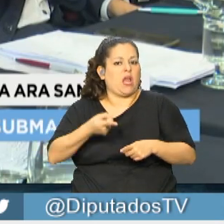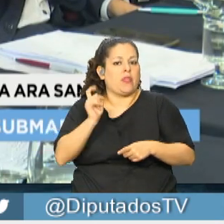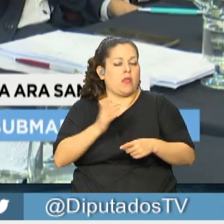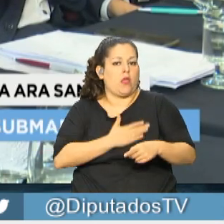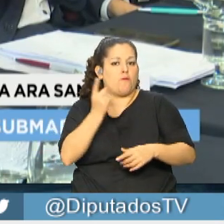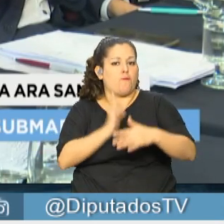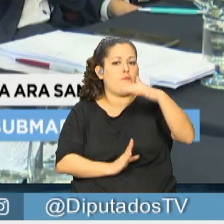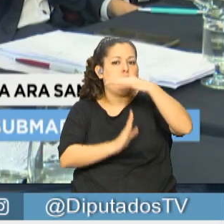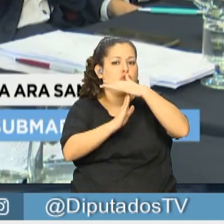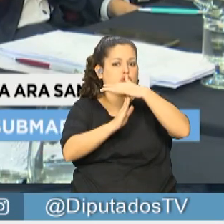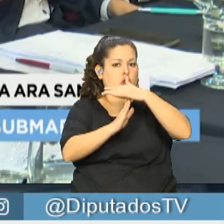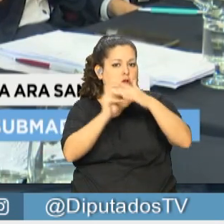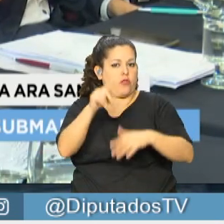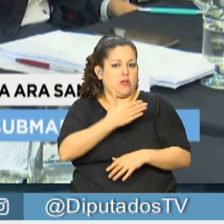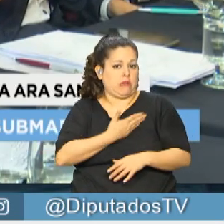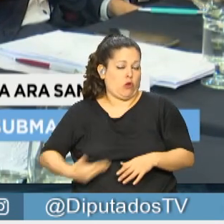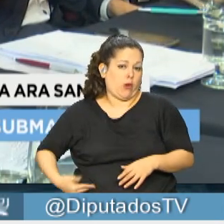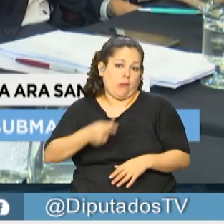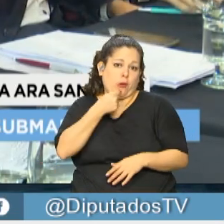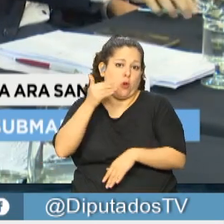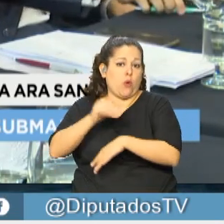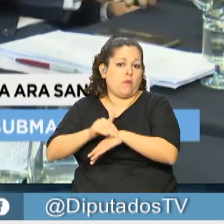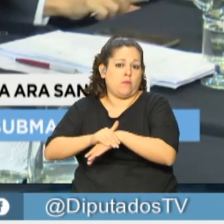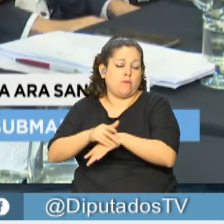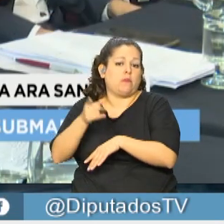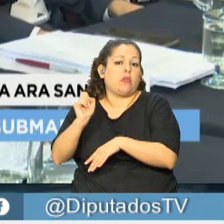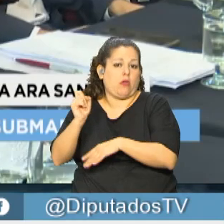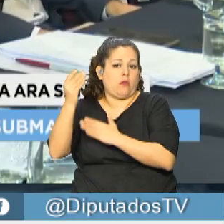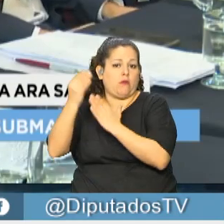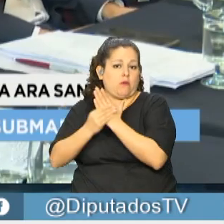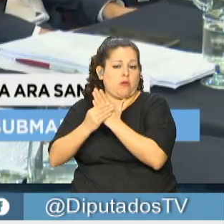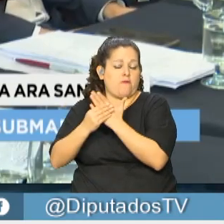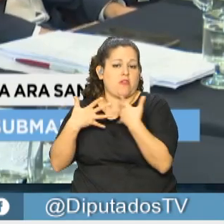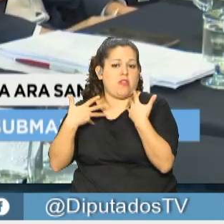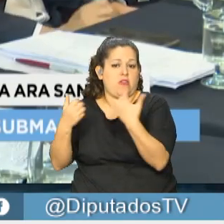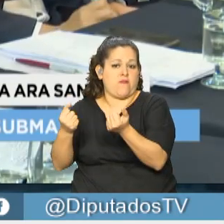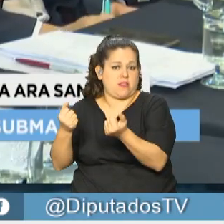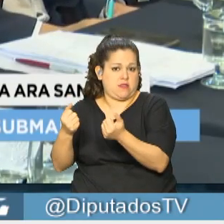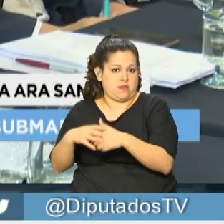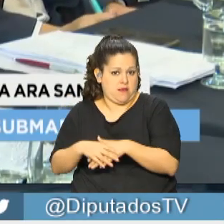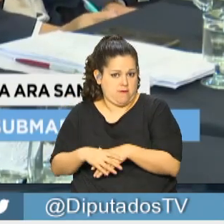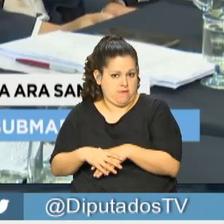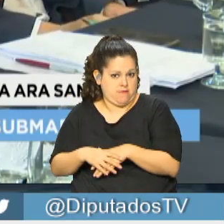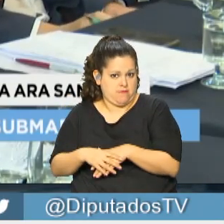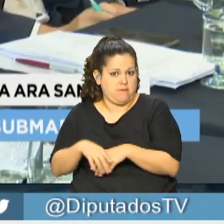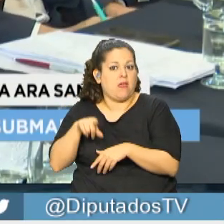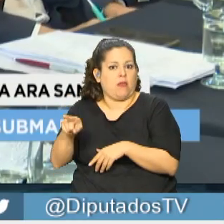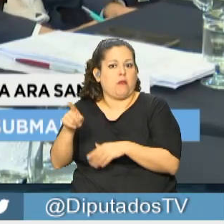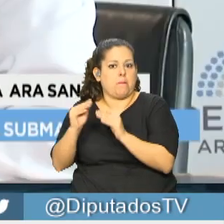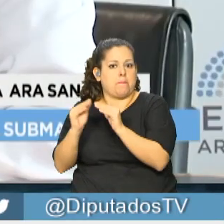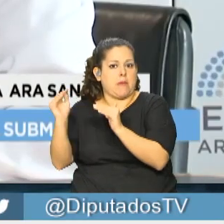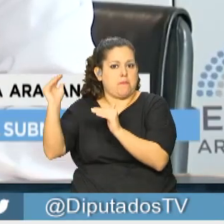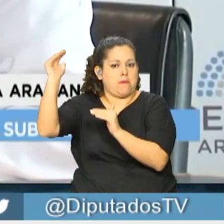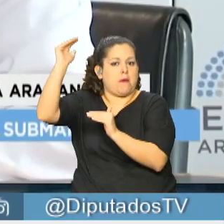este gobierno, como es el propio ministro de Defensa, Óscar Aguad, y toda la cúpula superior,